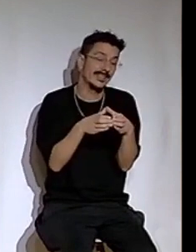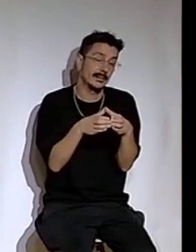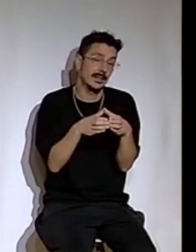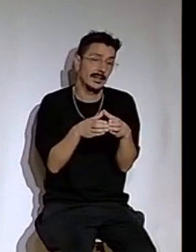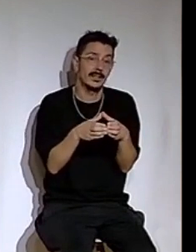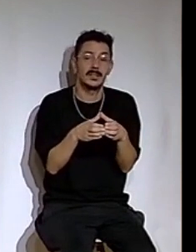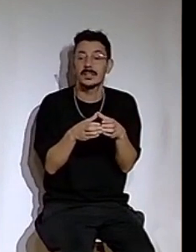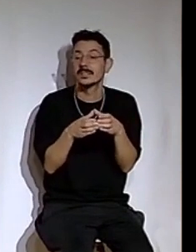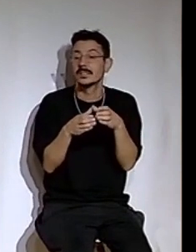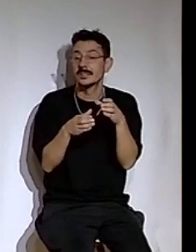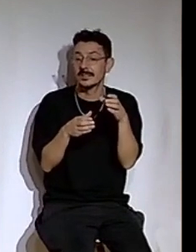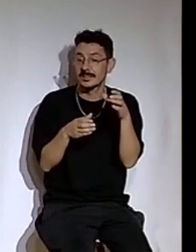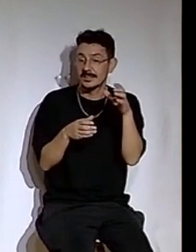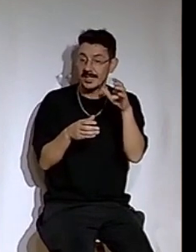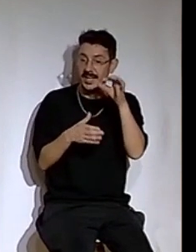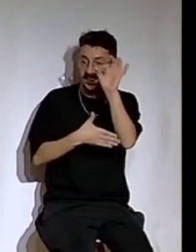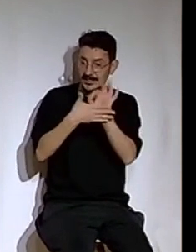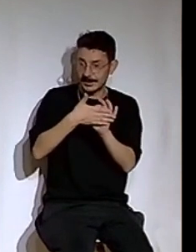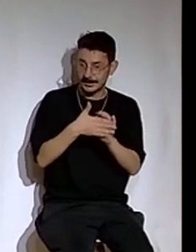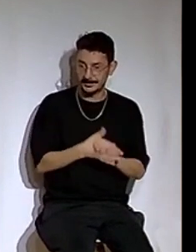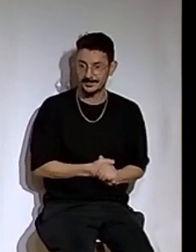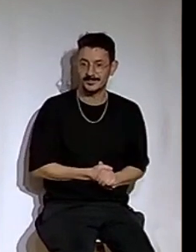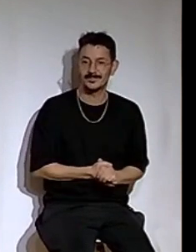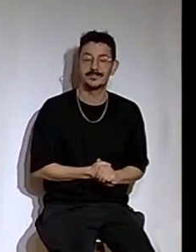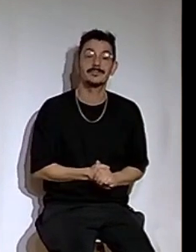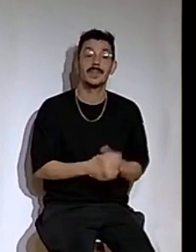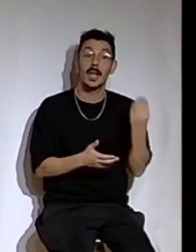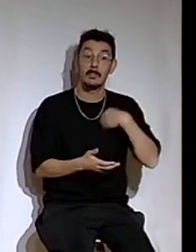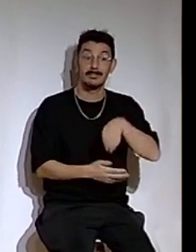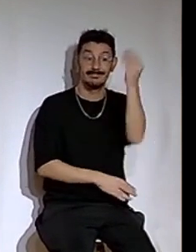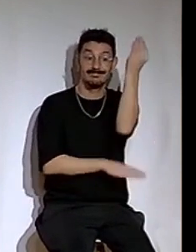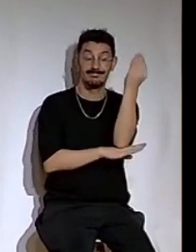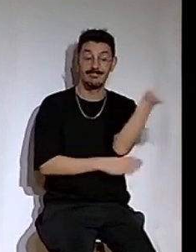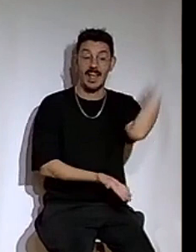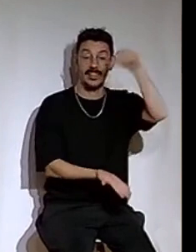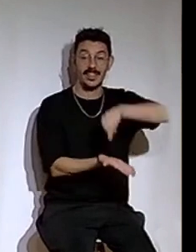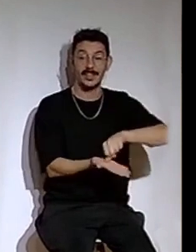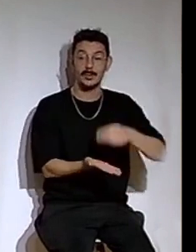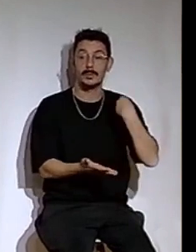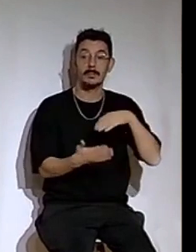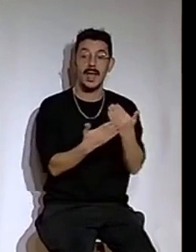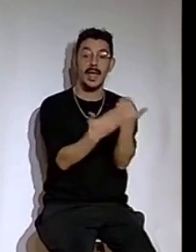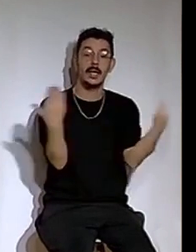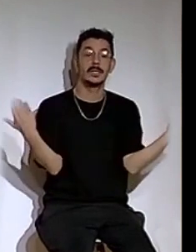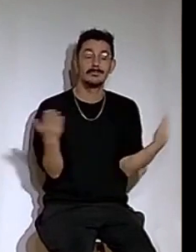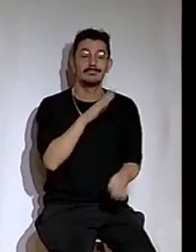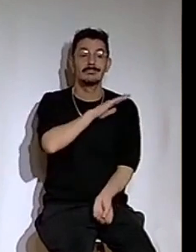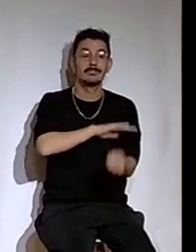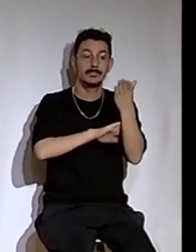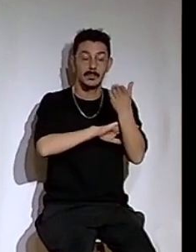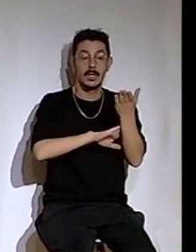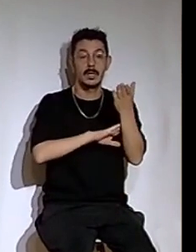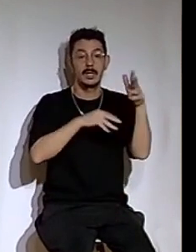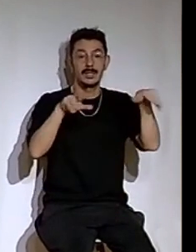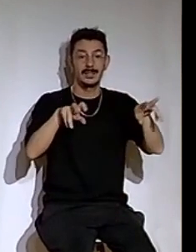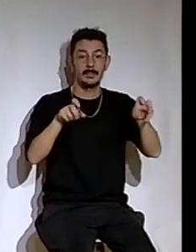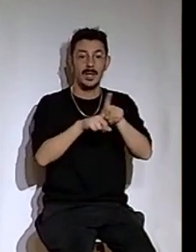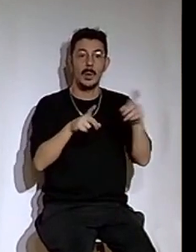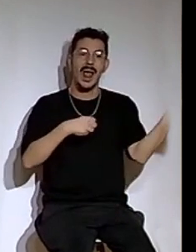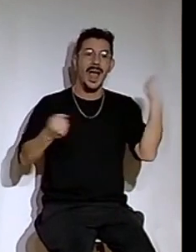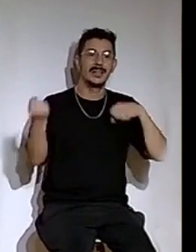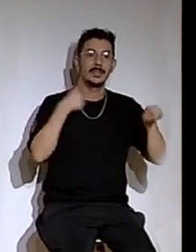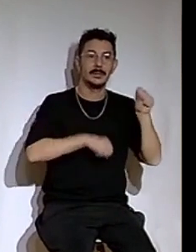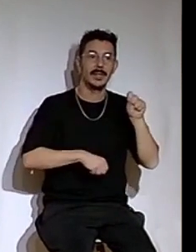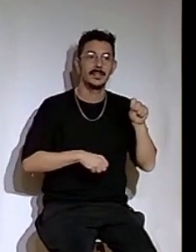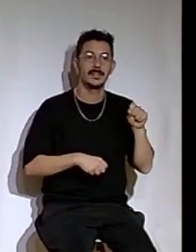insumisas pensar la diversidad y el deseo a través del arte del Museo Nacional de arte de Cataluña y que fue una actividad creada por Víctor